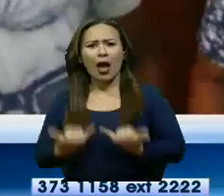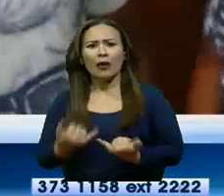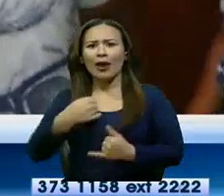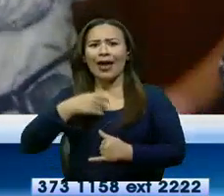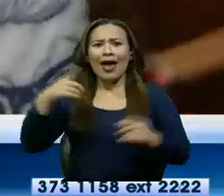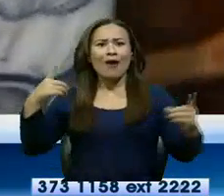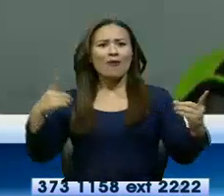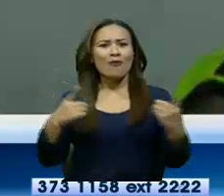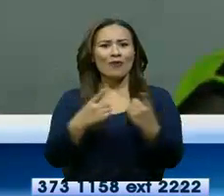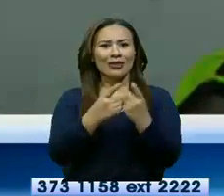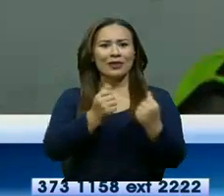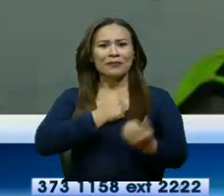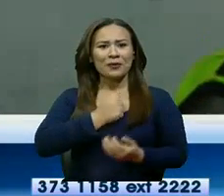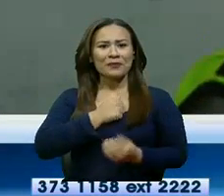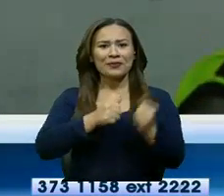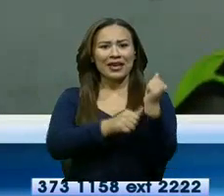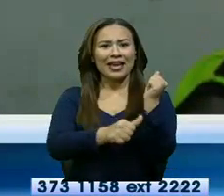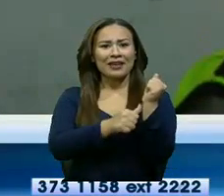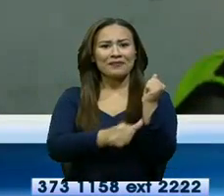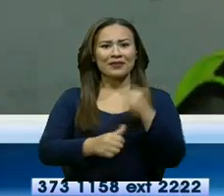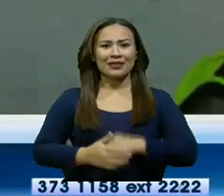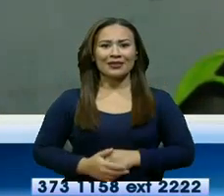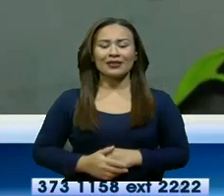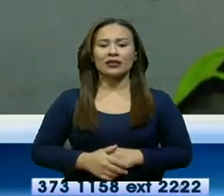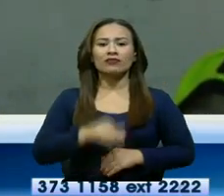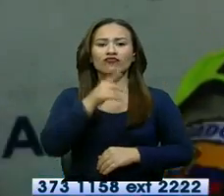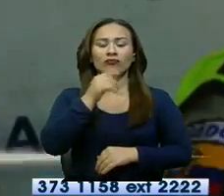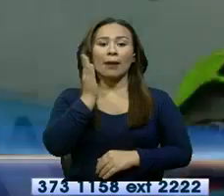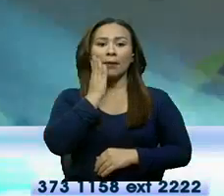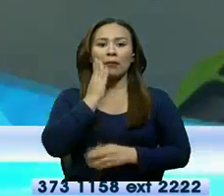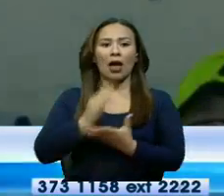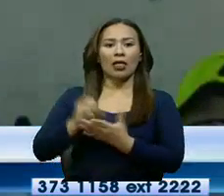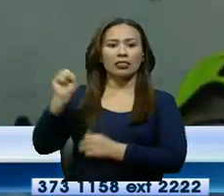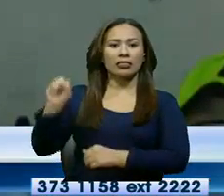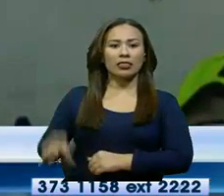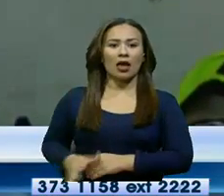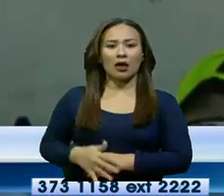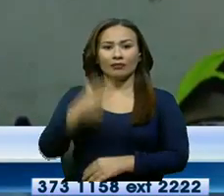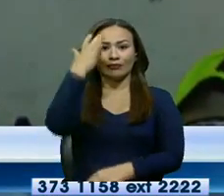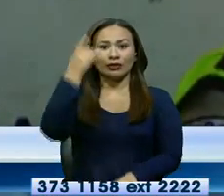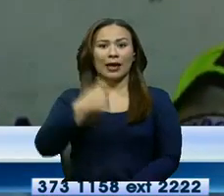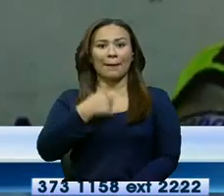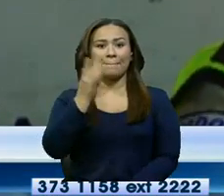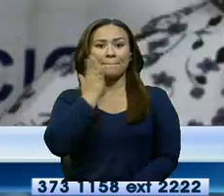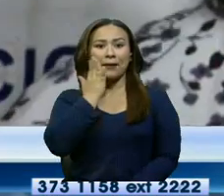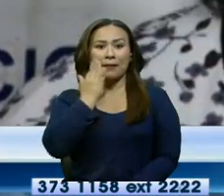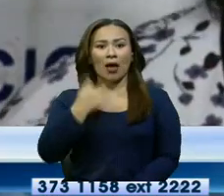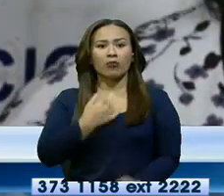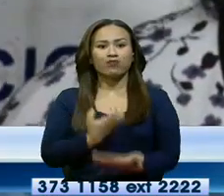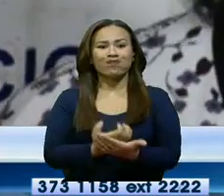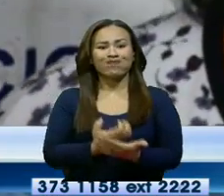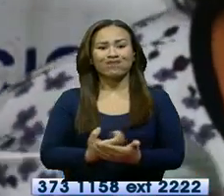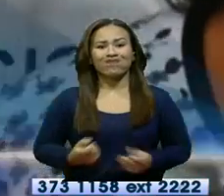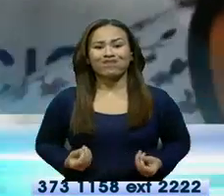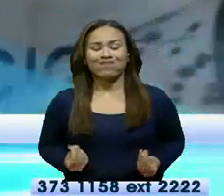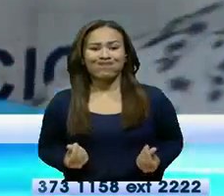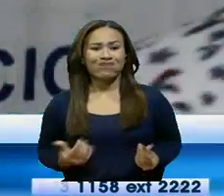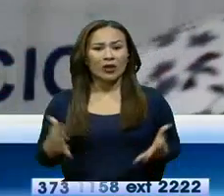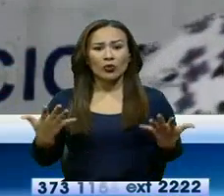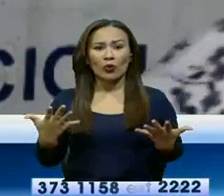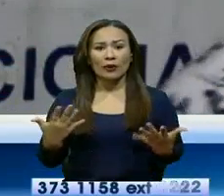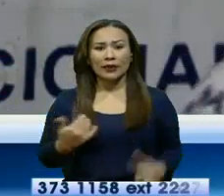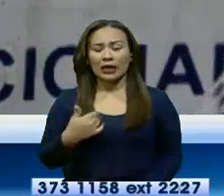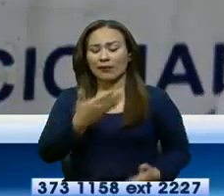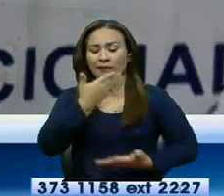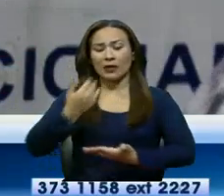en Santo Domingo. Había sido abandonada por su madre, por situaciones de carácter económico. Y yo he estado